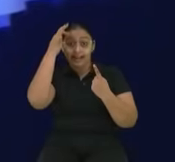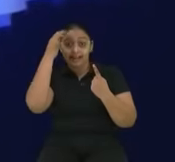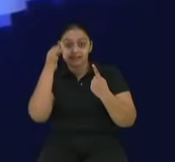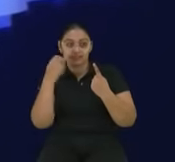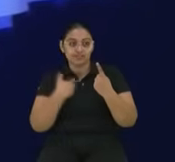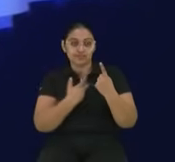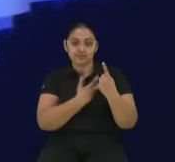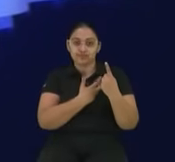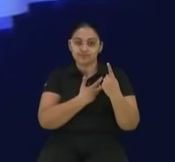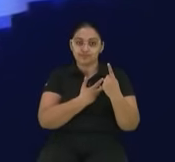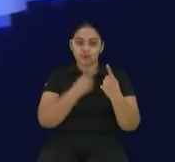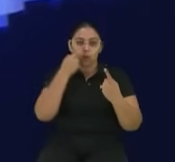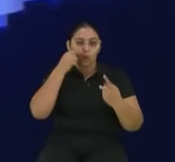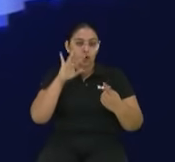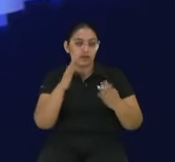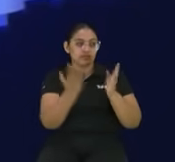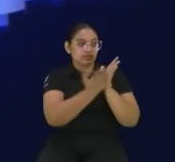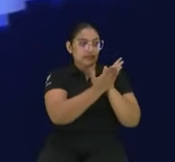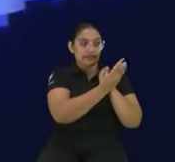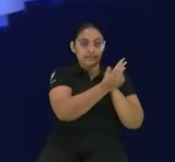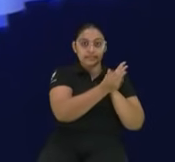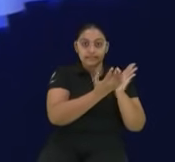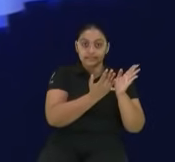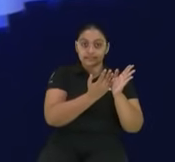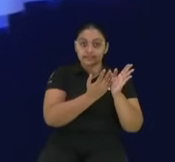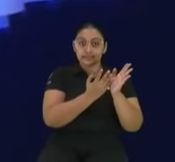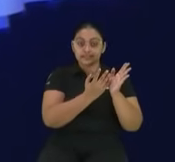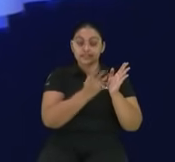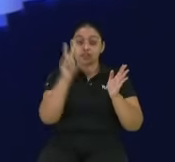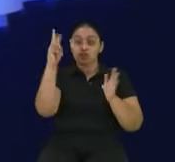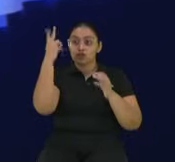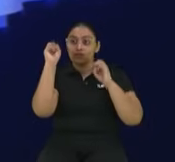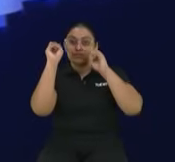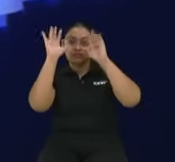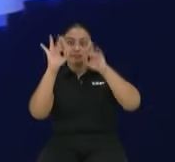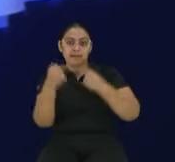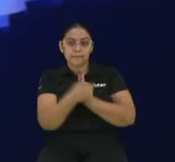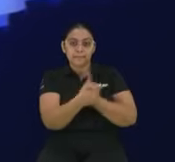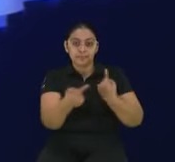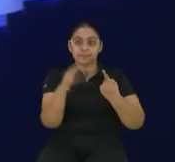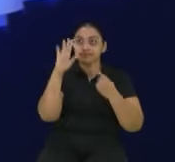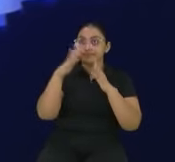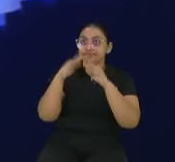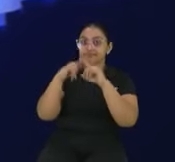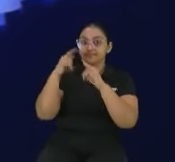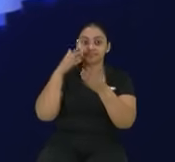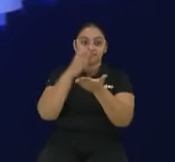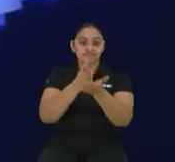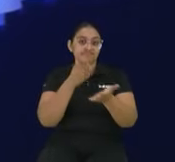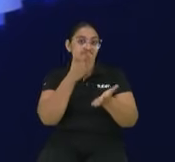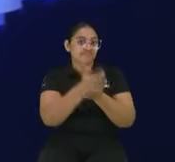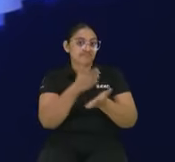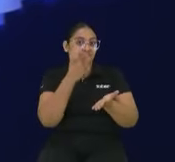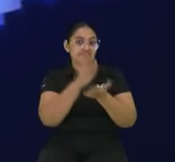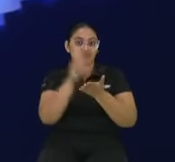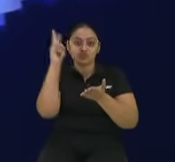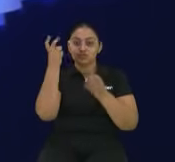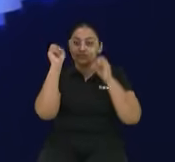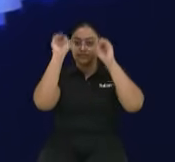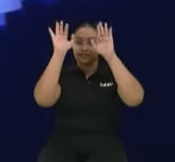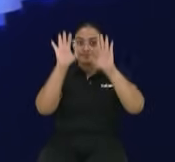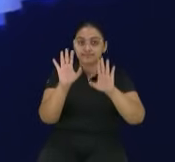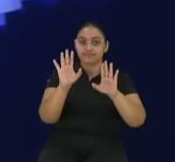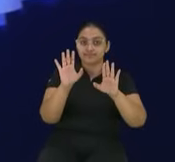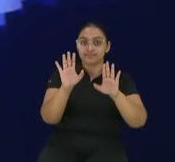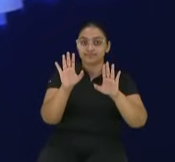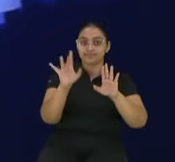Bienaventurados los que habitan en tu casa y perpetuamente te alaban bienaventurado el hombre que tiene en ti y